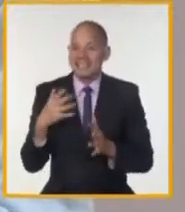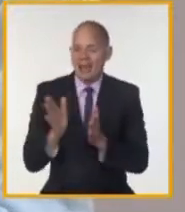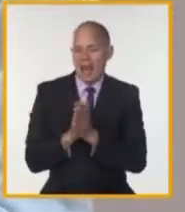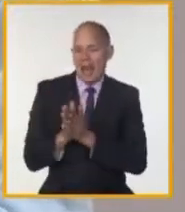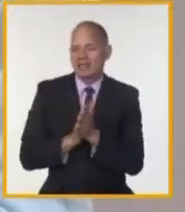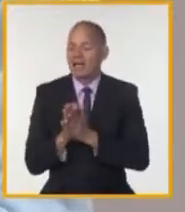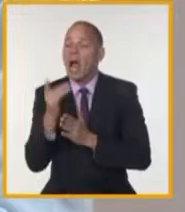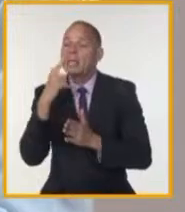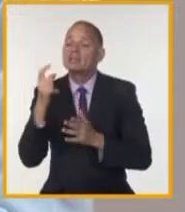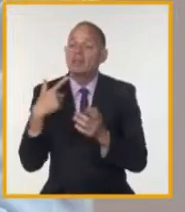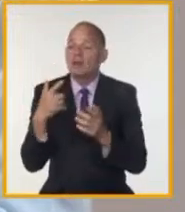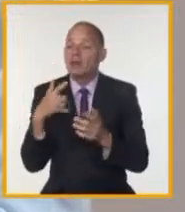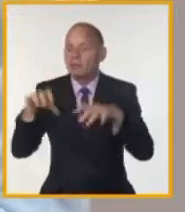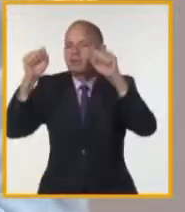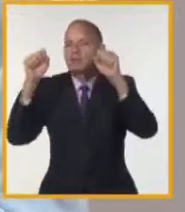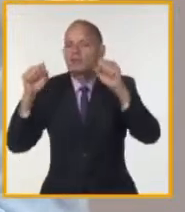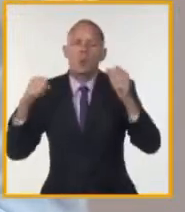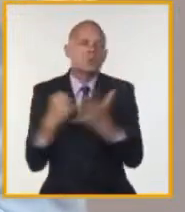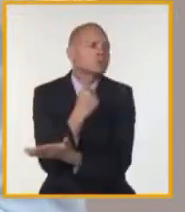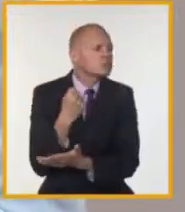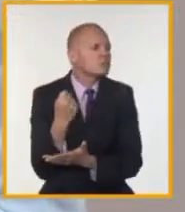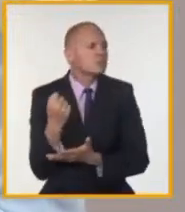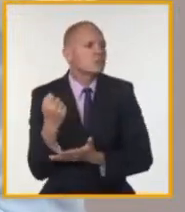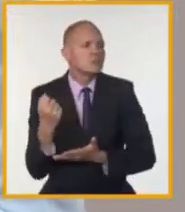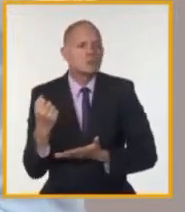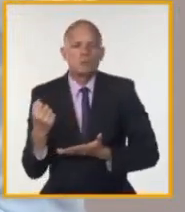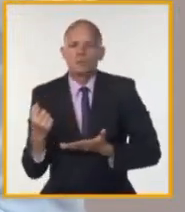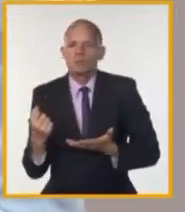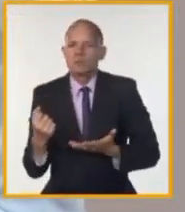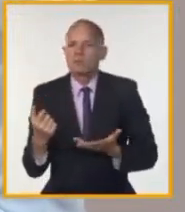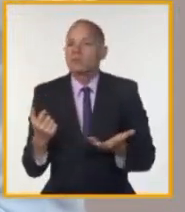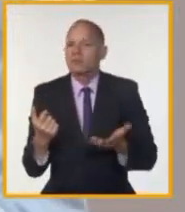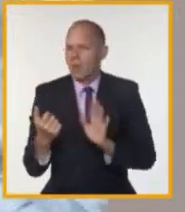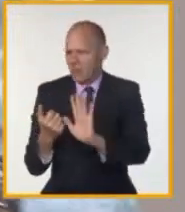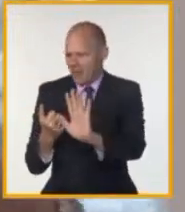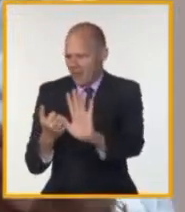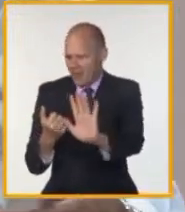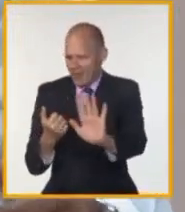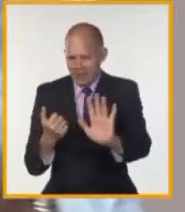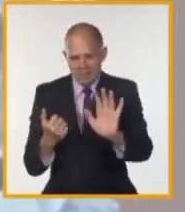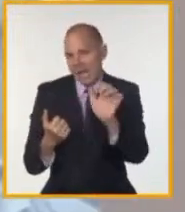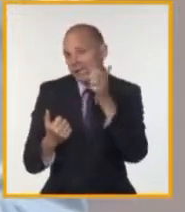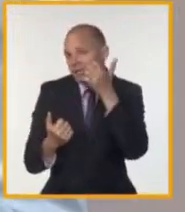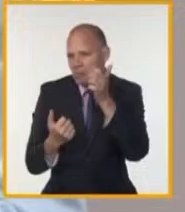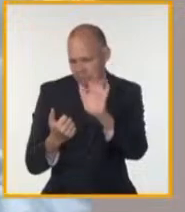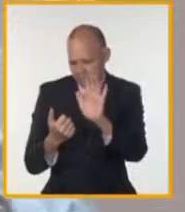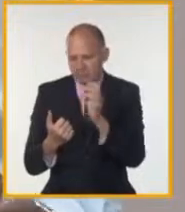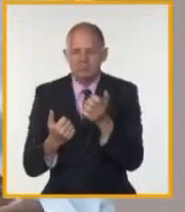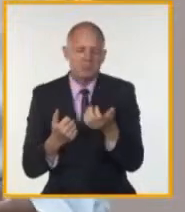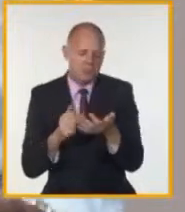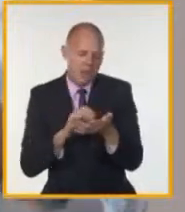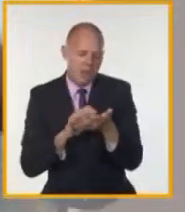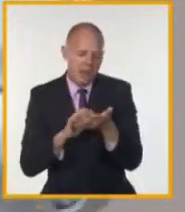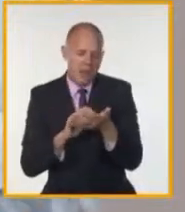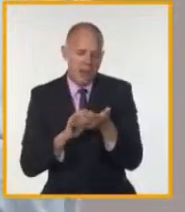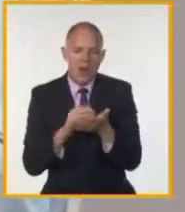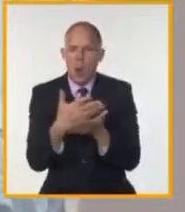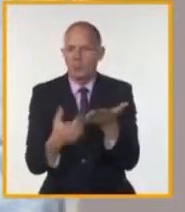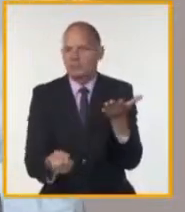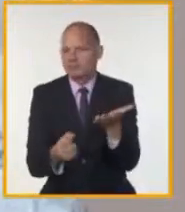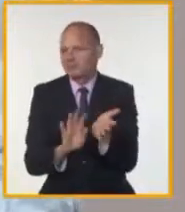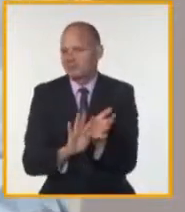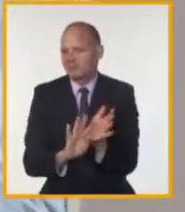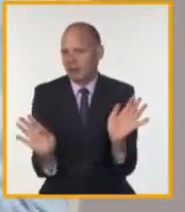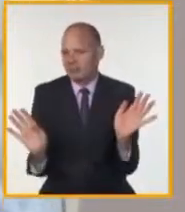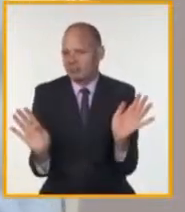Nosotros hemos tenido, a partir del propio proyecto Desafío, que no solamente ha sido un desafío para el ministro de Transporte, ha sido un desafío